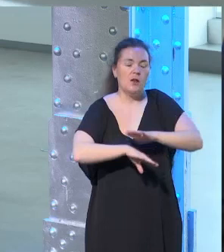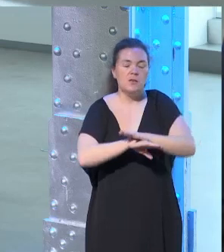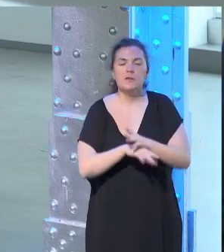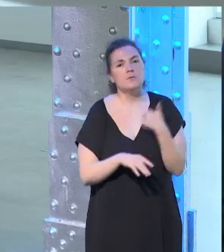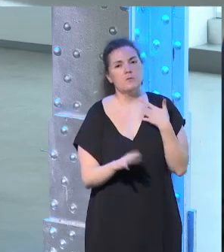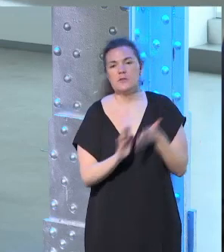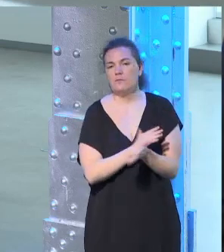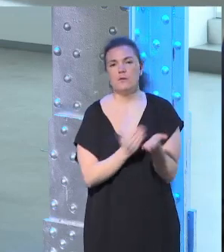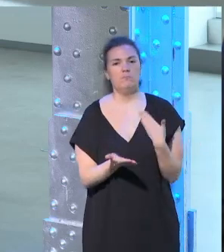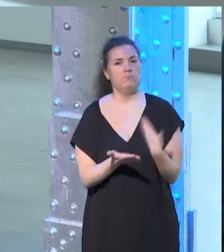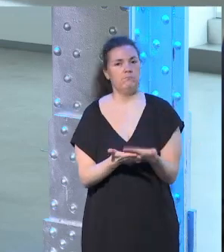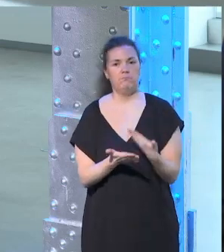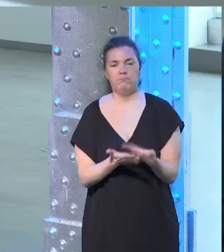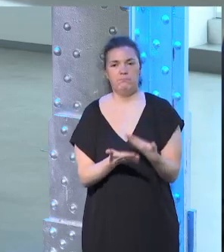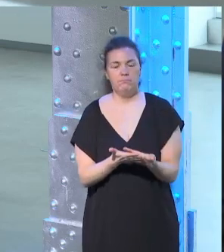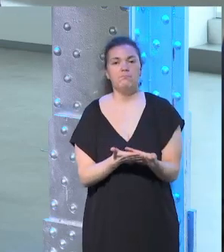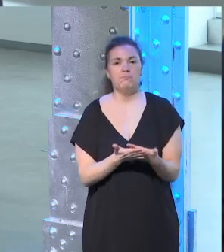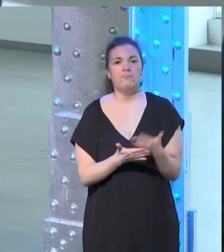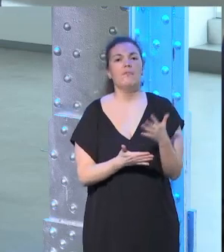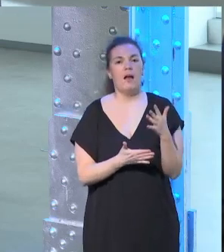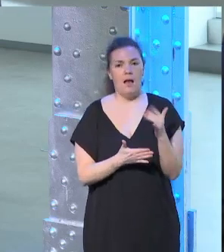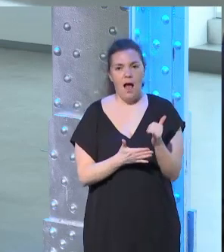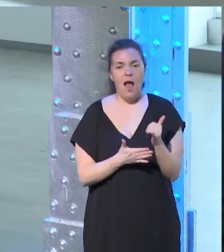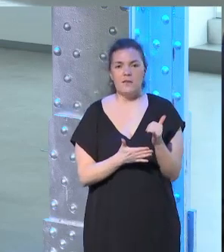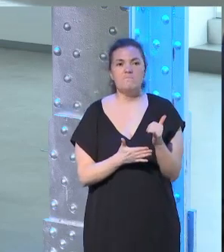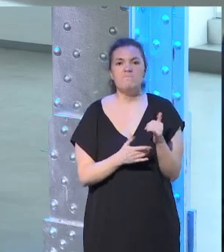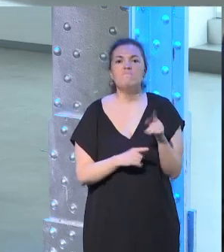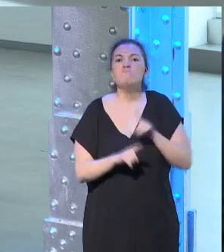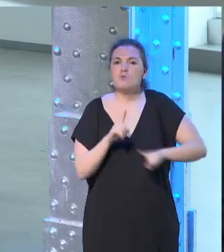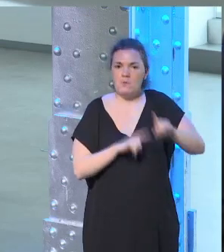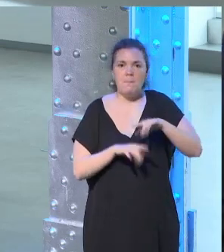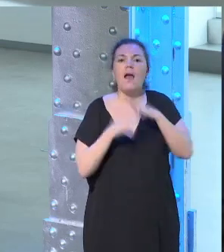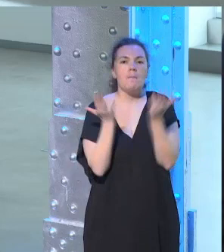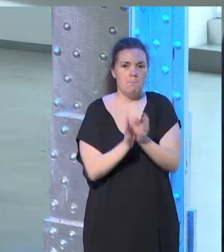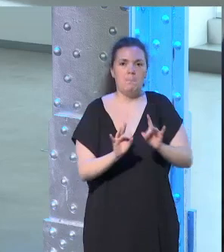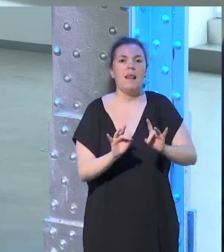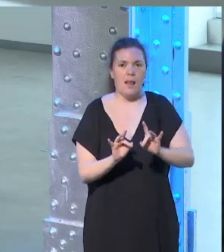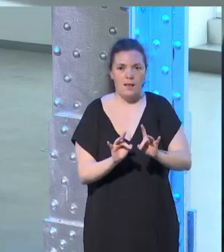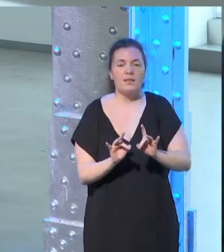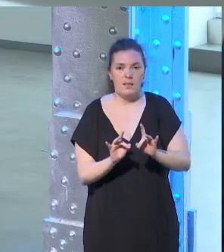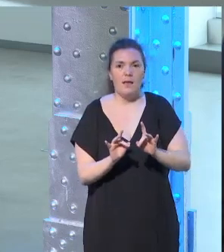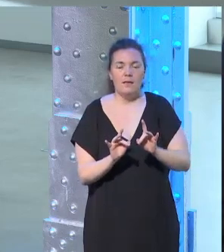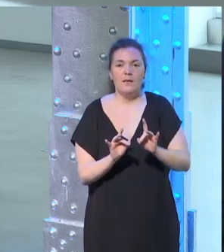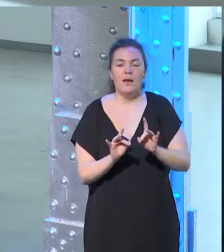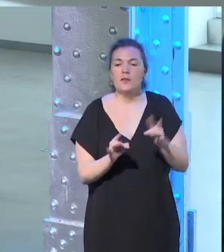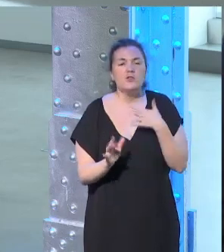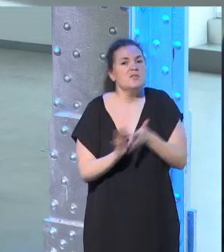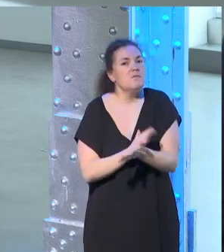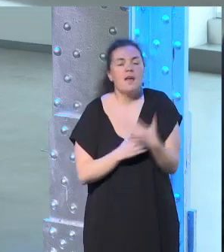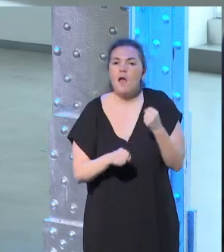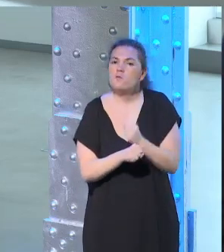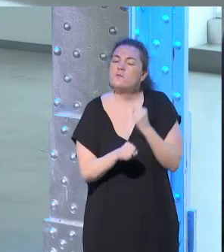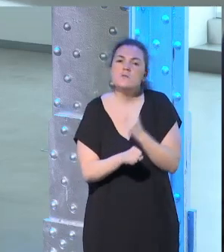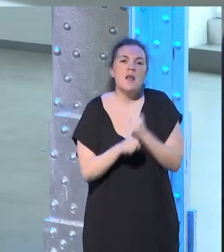múltiples evidencias de que se nos está desmoñando el planeta y estamos, por tanto, ante una tarea